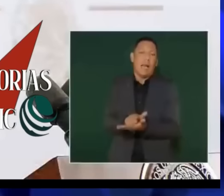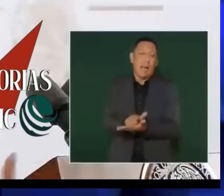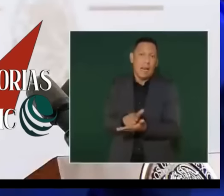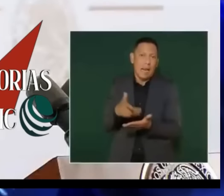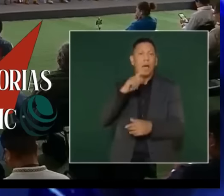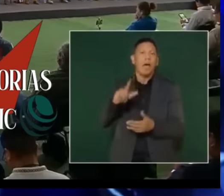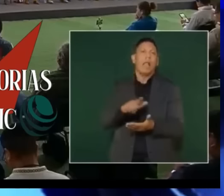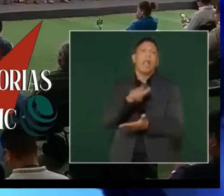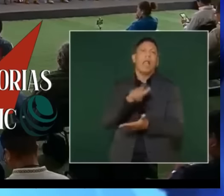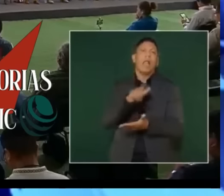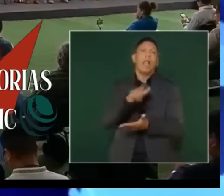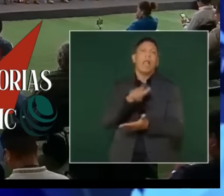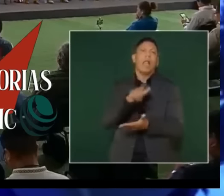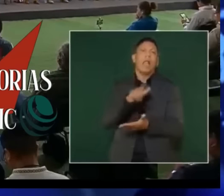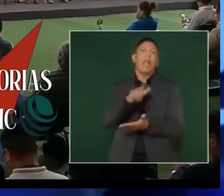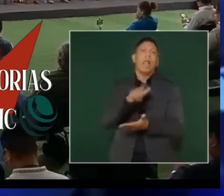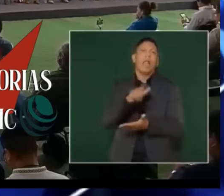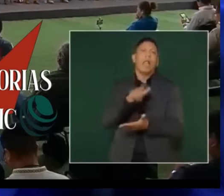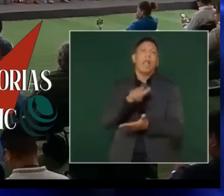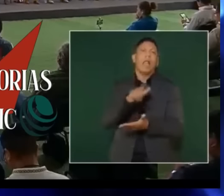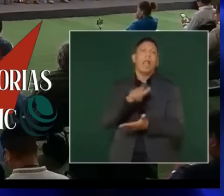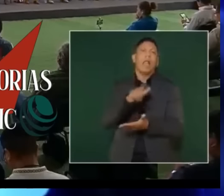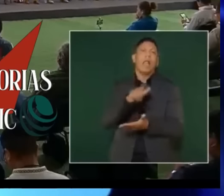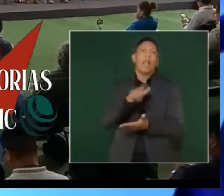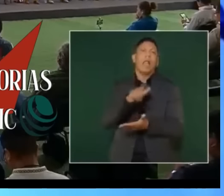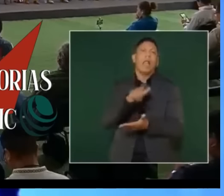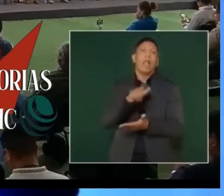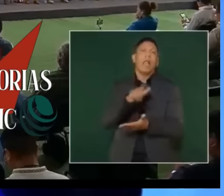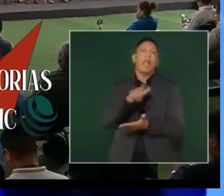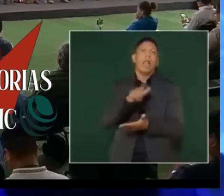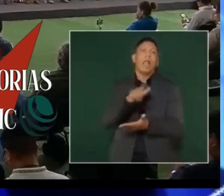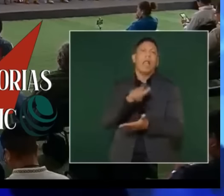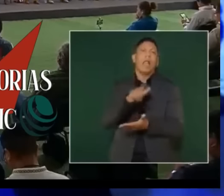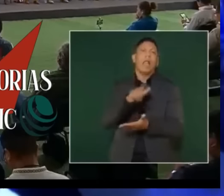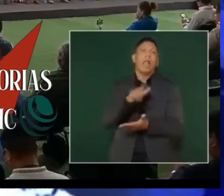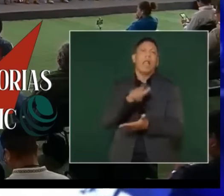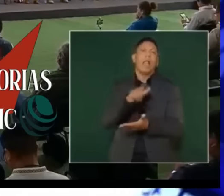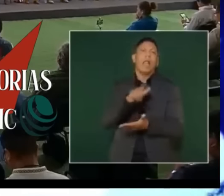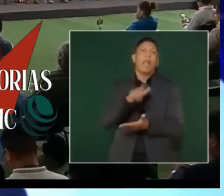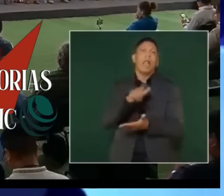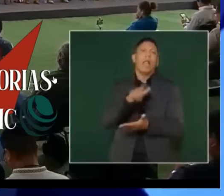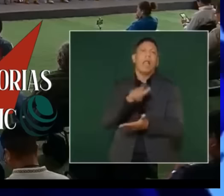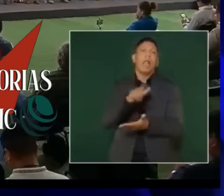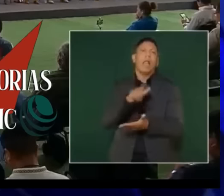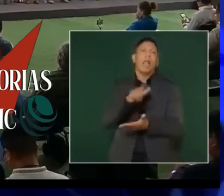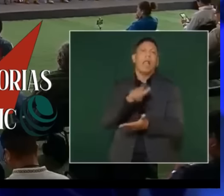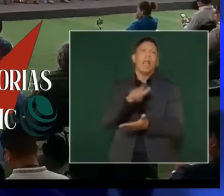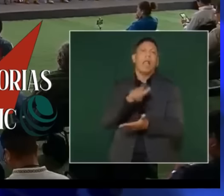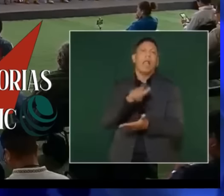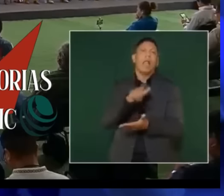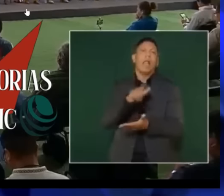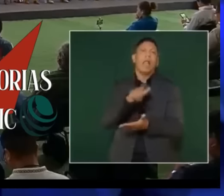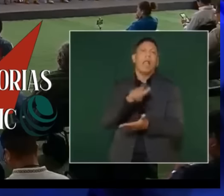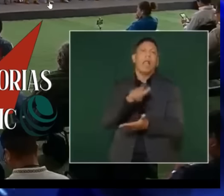por lo tanto frente a todo el pueblo de México. Todo el pueblo de México. O todo aquel que vio